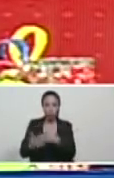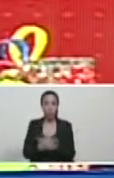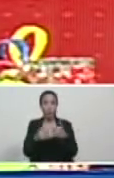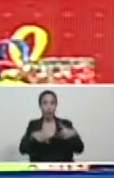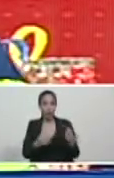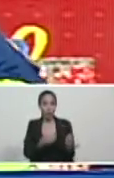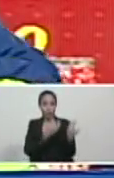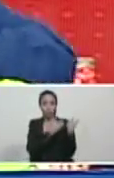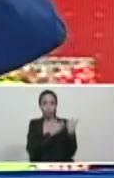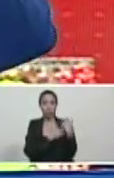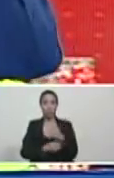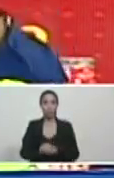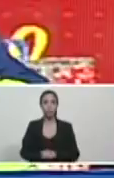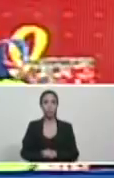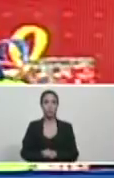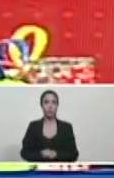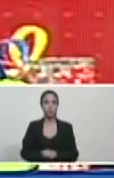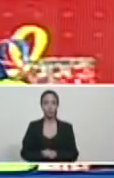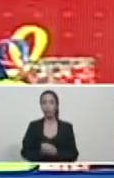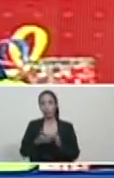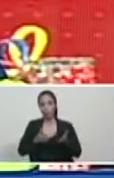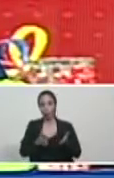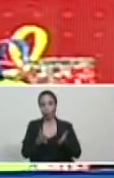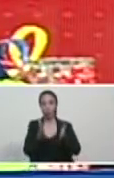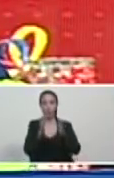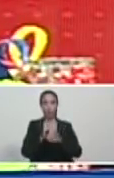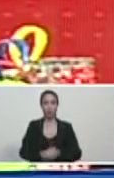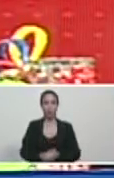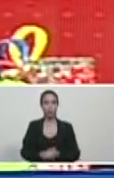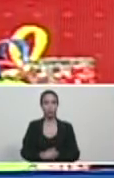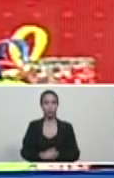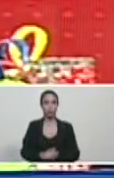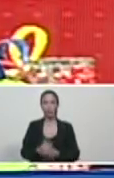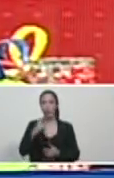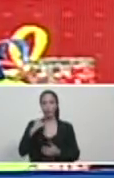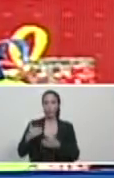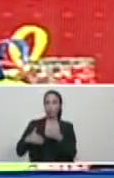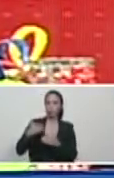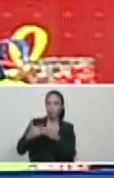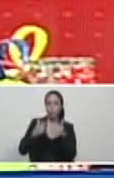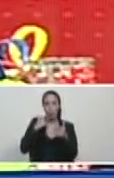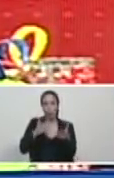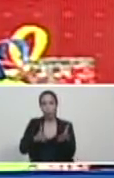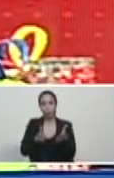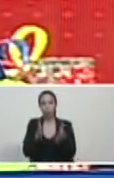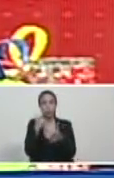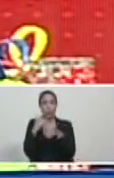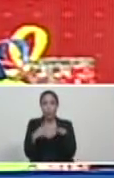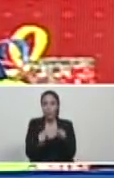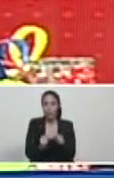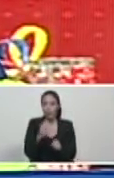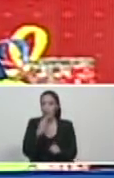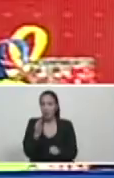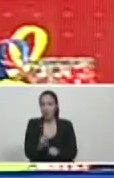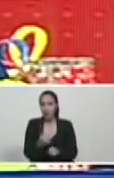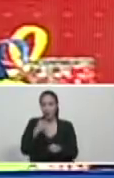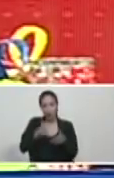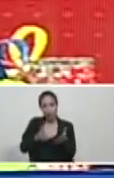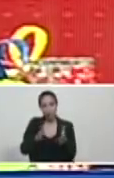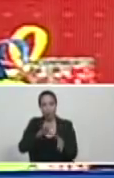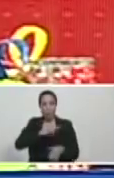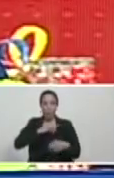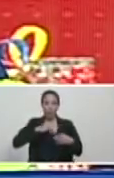toca otro camino. Siempre digo un nuevo comienzo. Aprendamos el nuevo comienzo